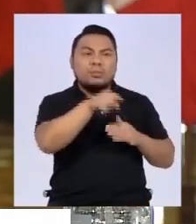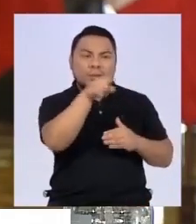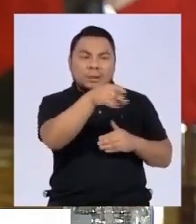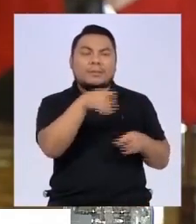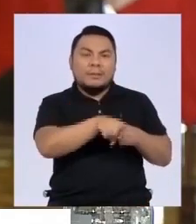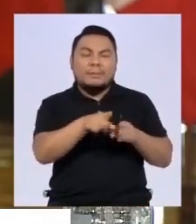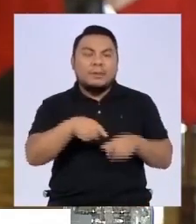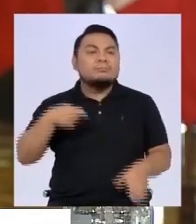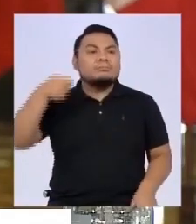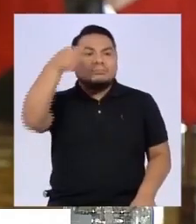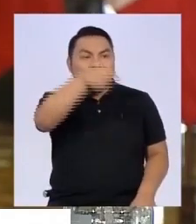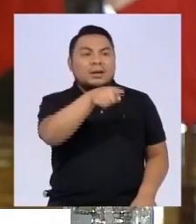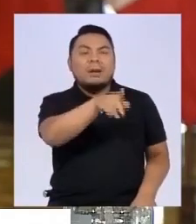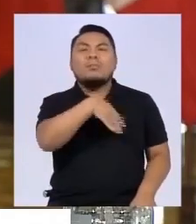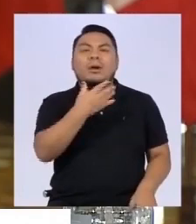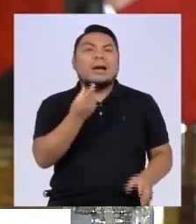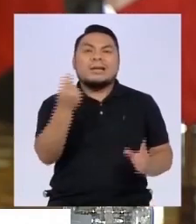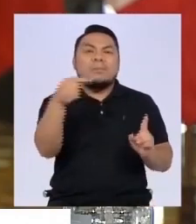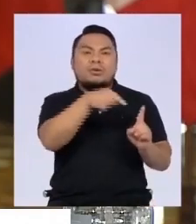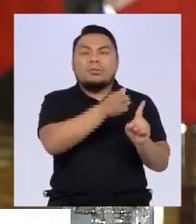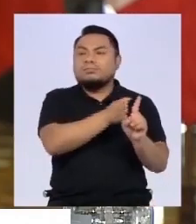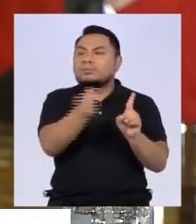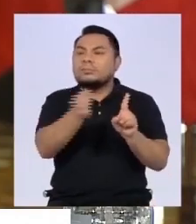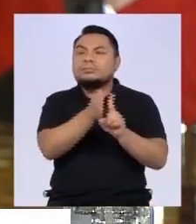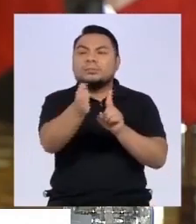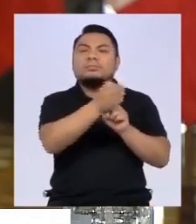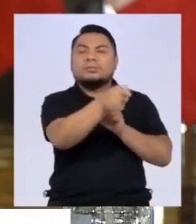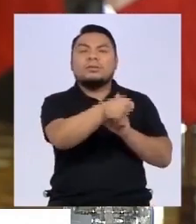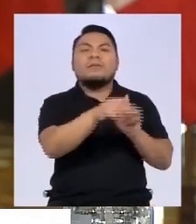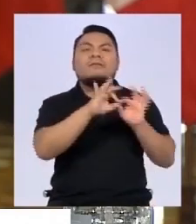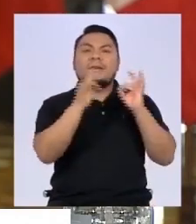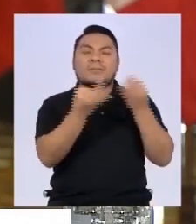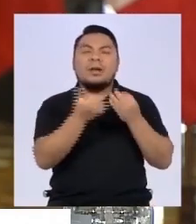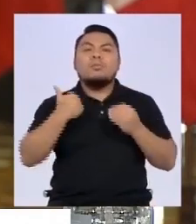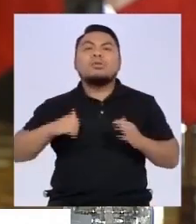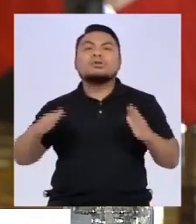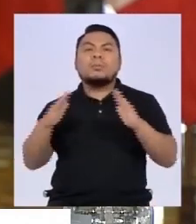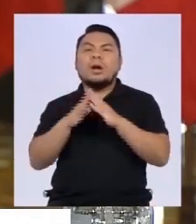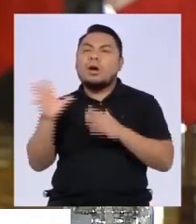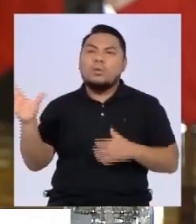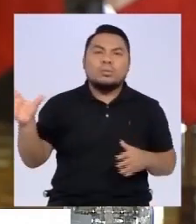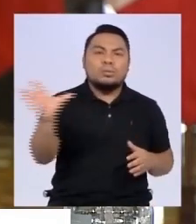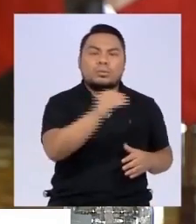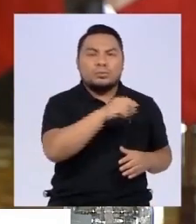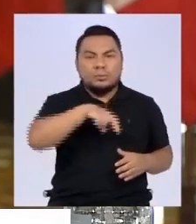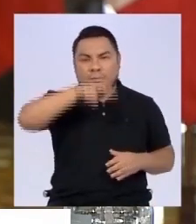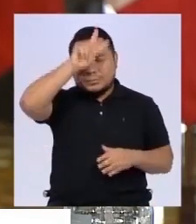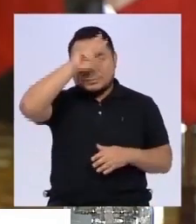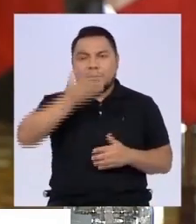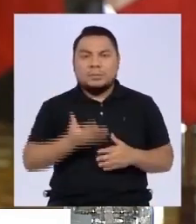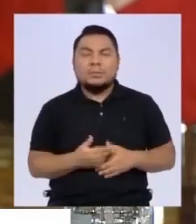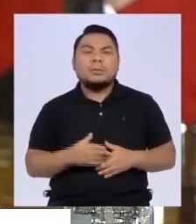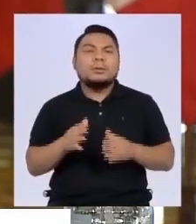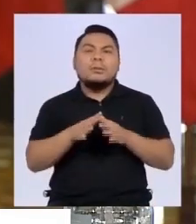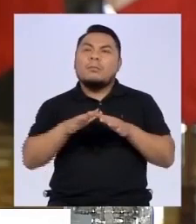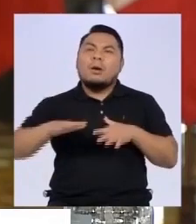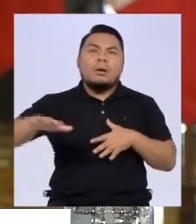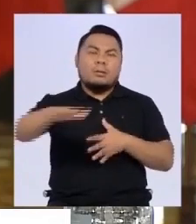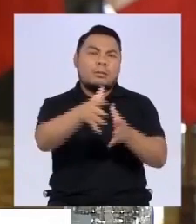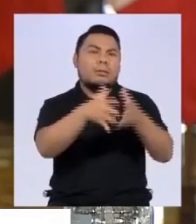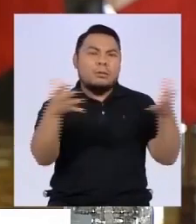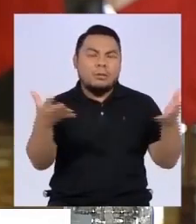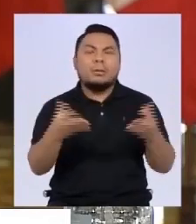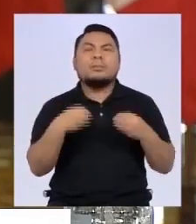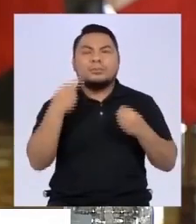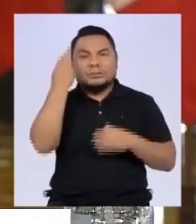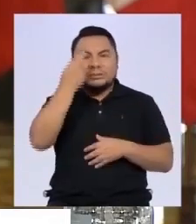llegar a estas familias vulnerables que están a lo largo y ancho de todo nuestro país, que es muy extenso. Por